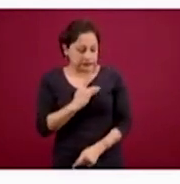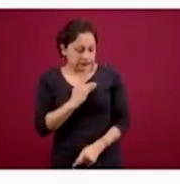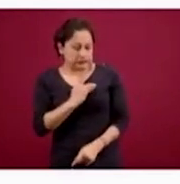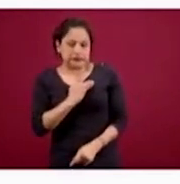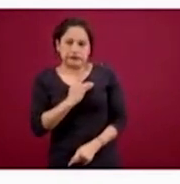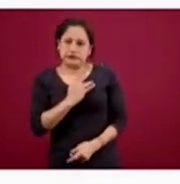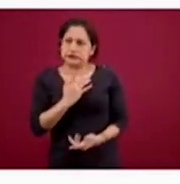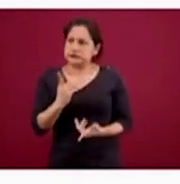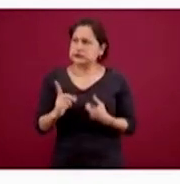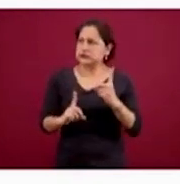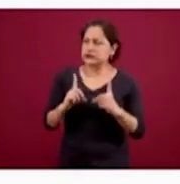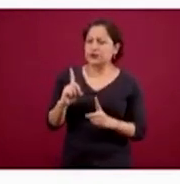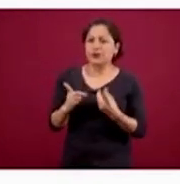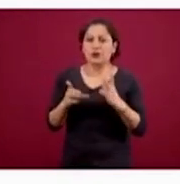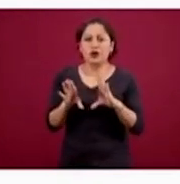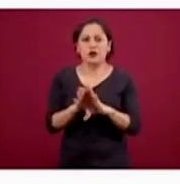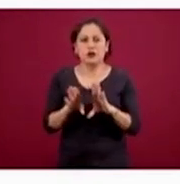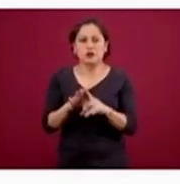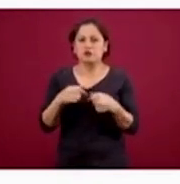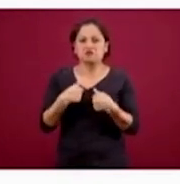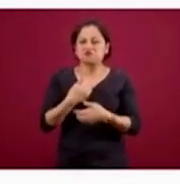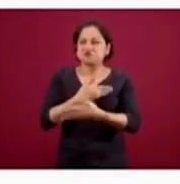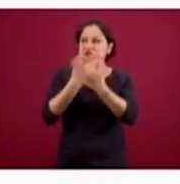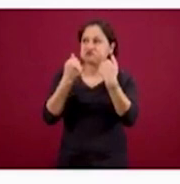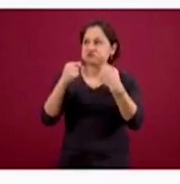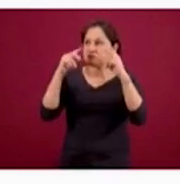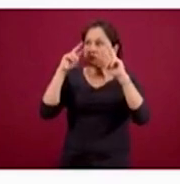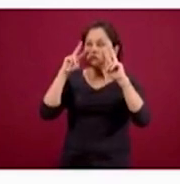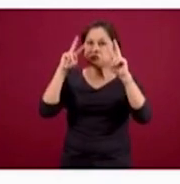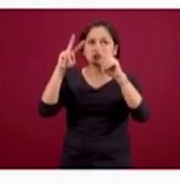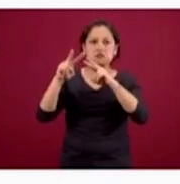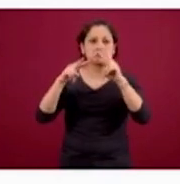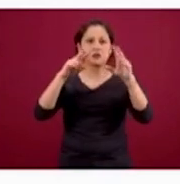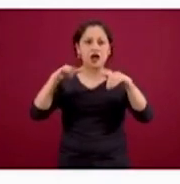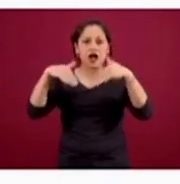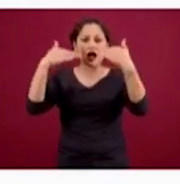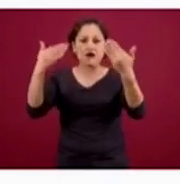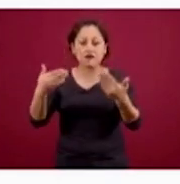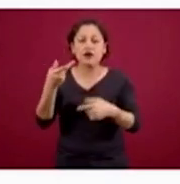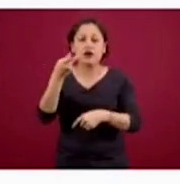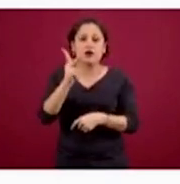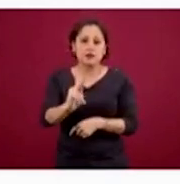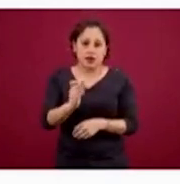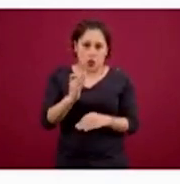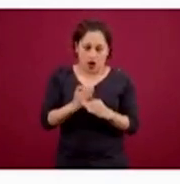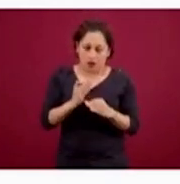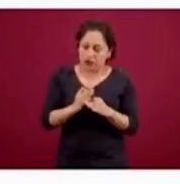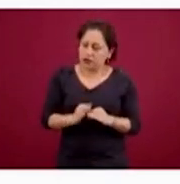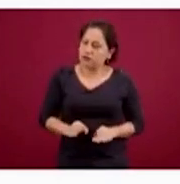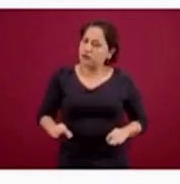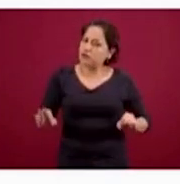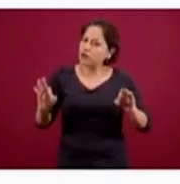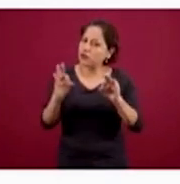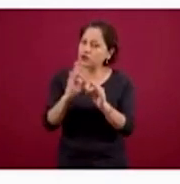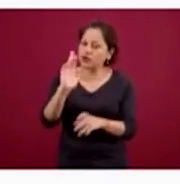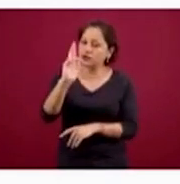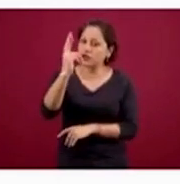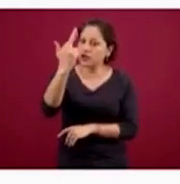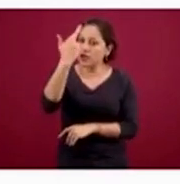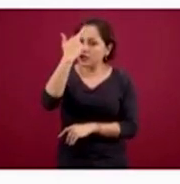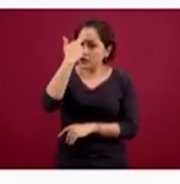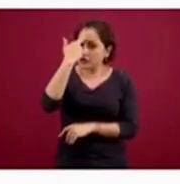en ese sentido es importante saber que se hace camino al andar' como decía el poeta estamos ajustando